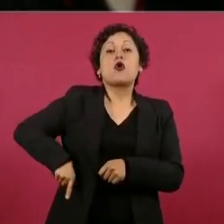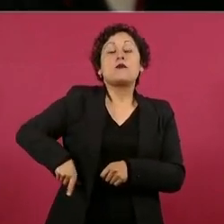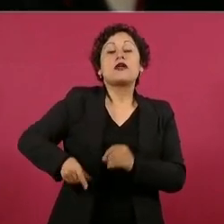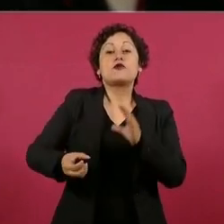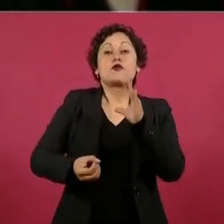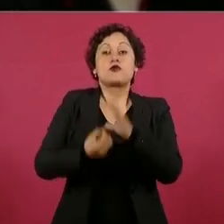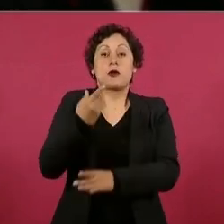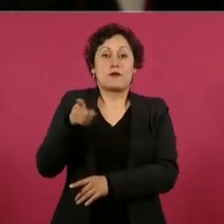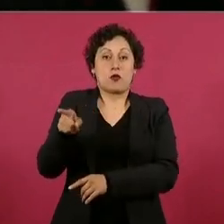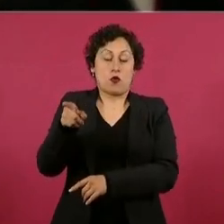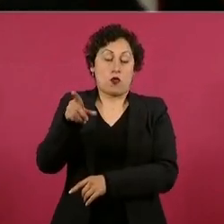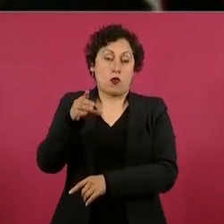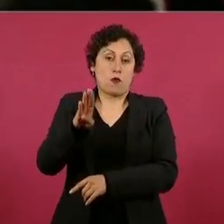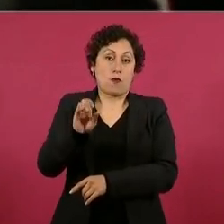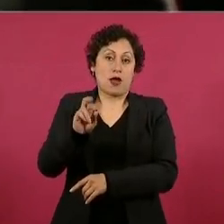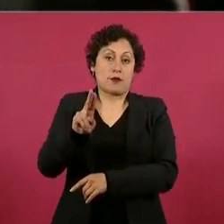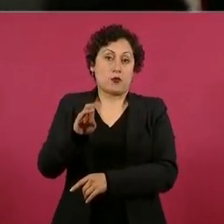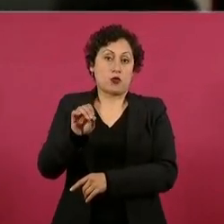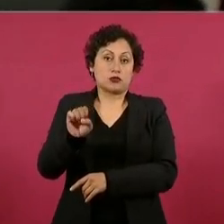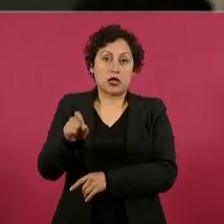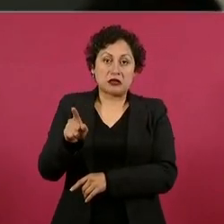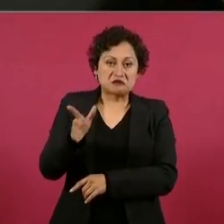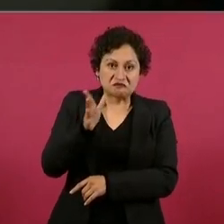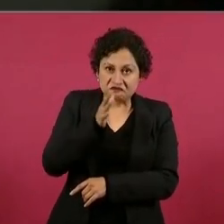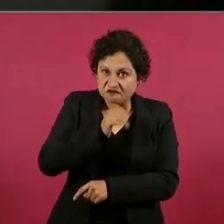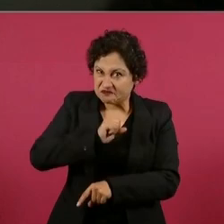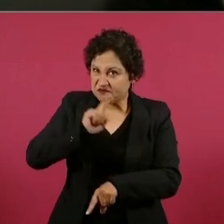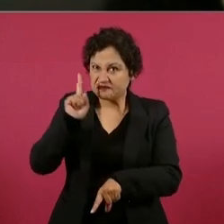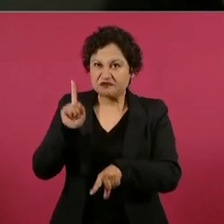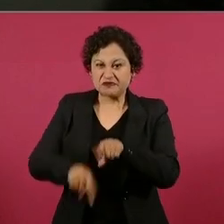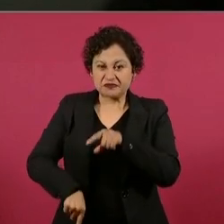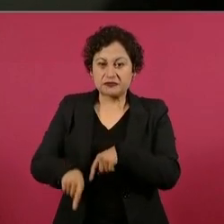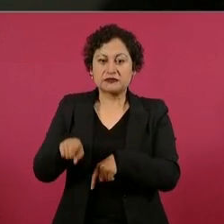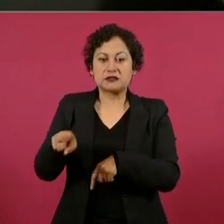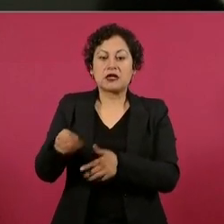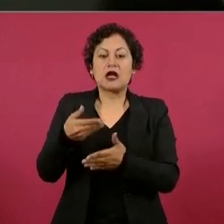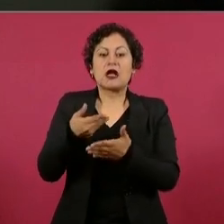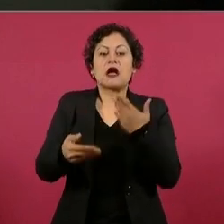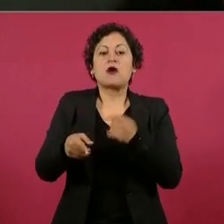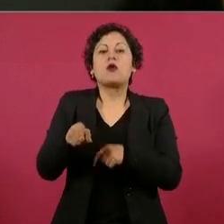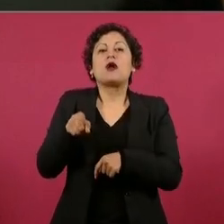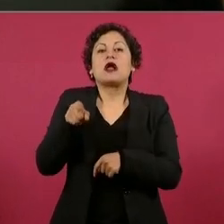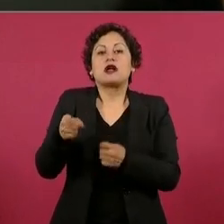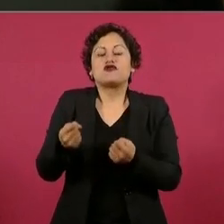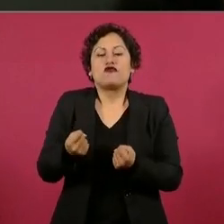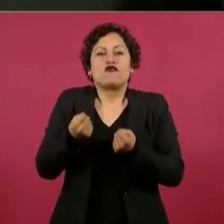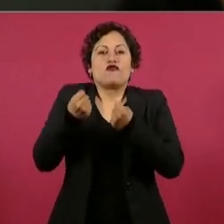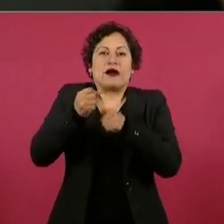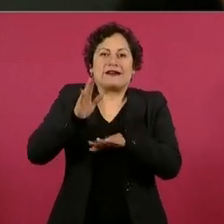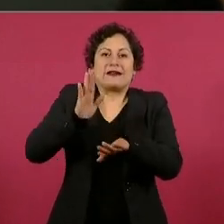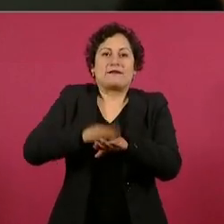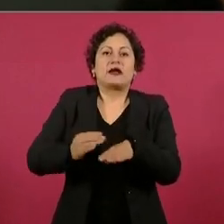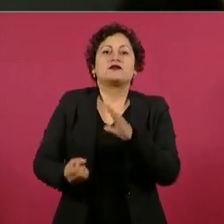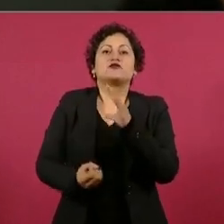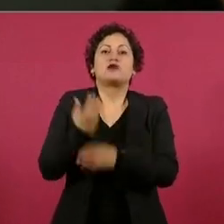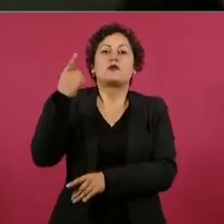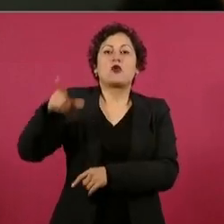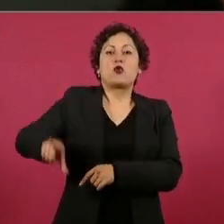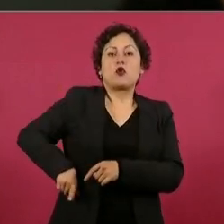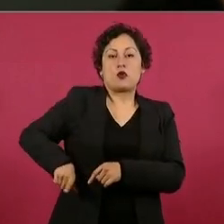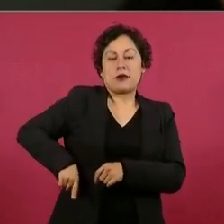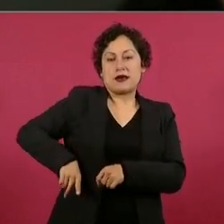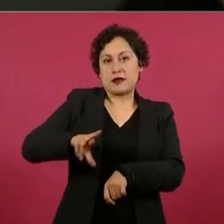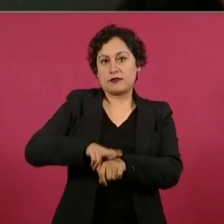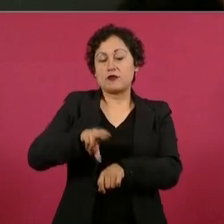y que están retomando fuerza e influencia con la ilegal, con la llegada del actual gobernador Sergio